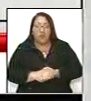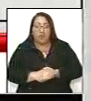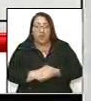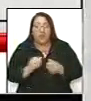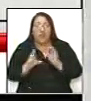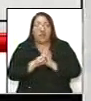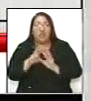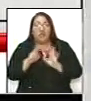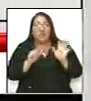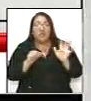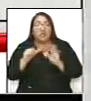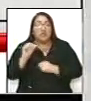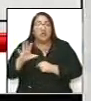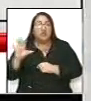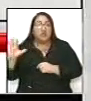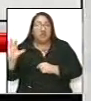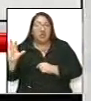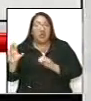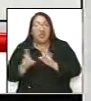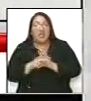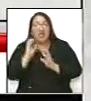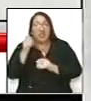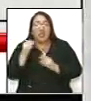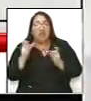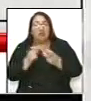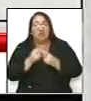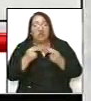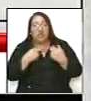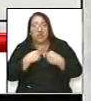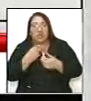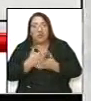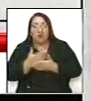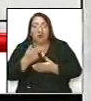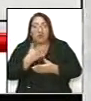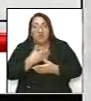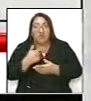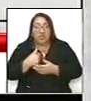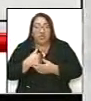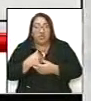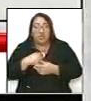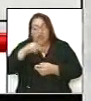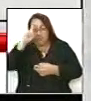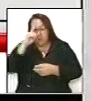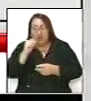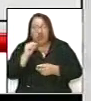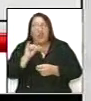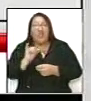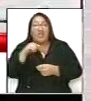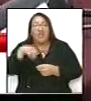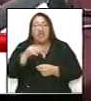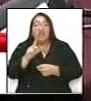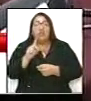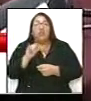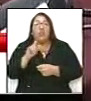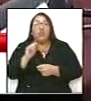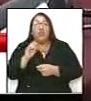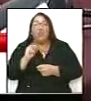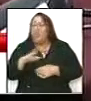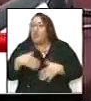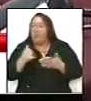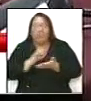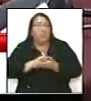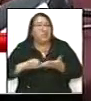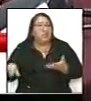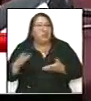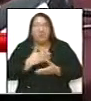ley 26.655, la ley que crea la comisión encargada de proponer al presidente de la República los indultos, no puedan ser